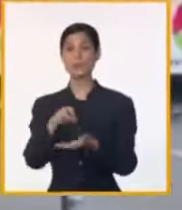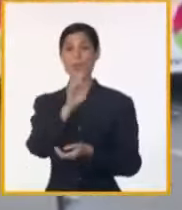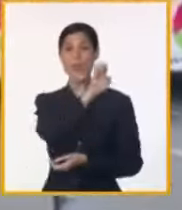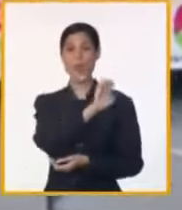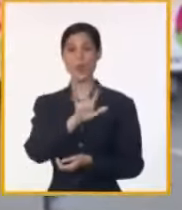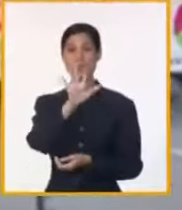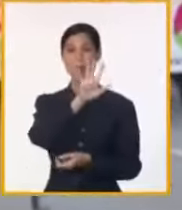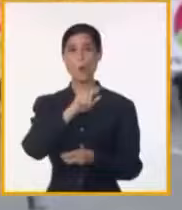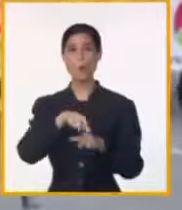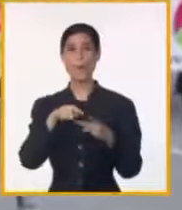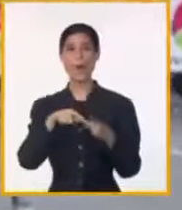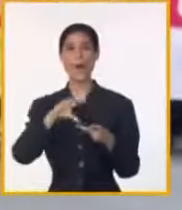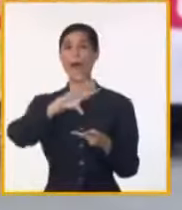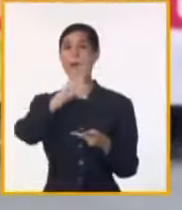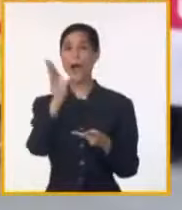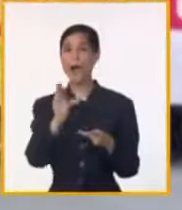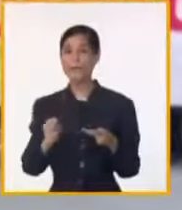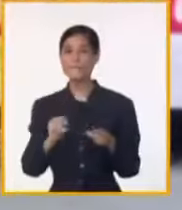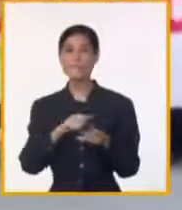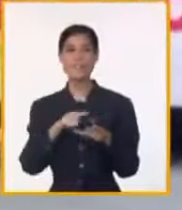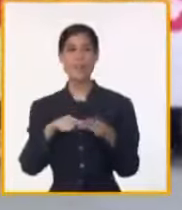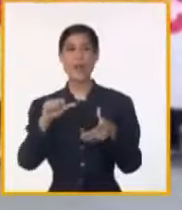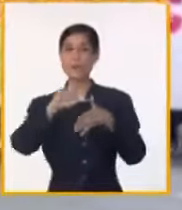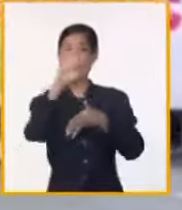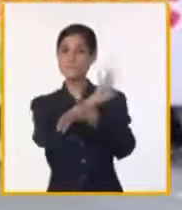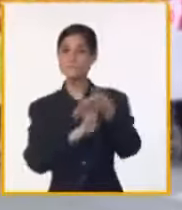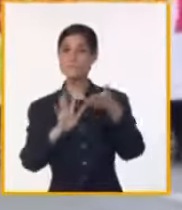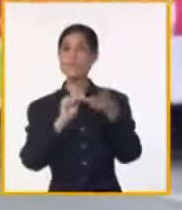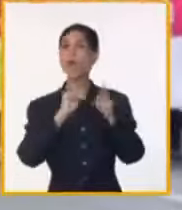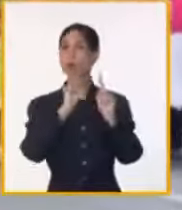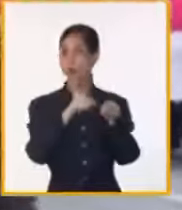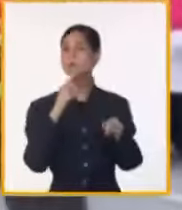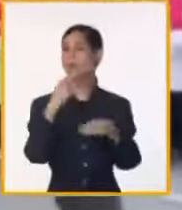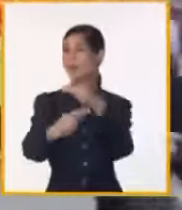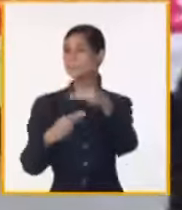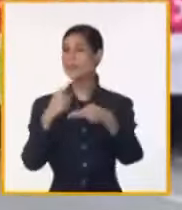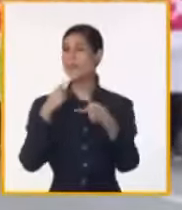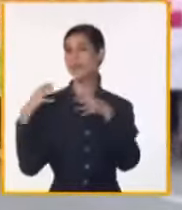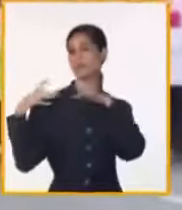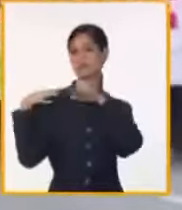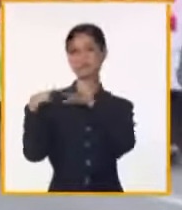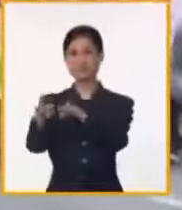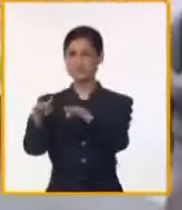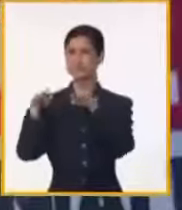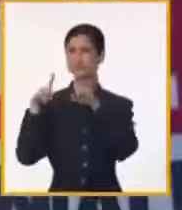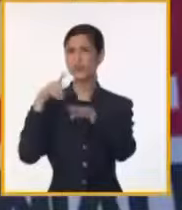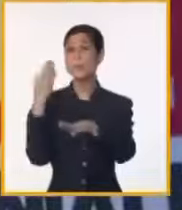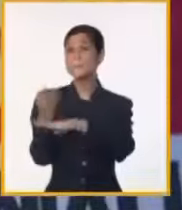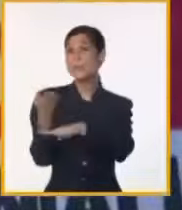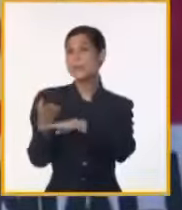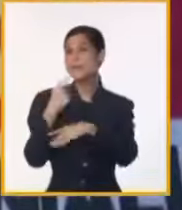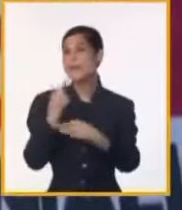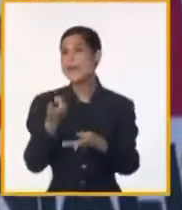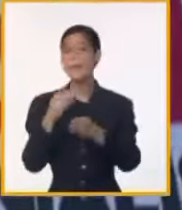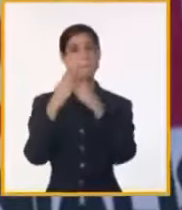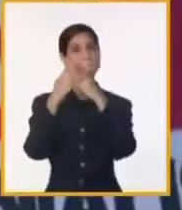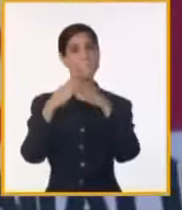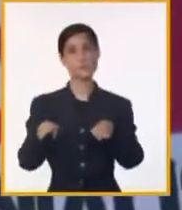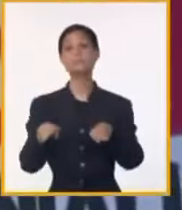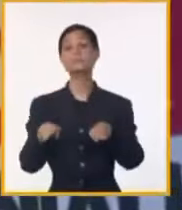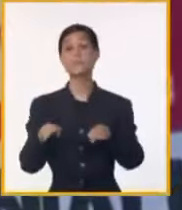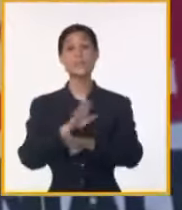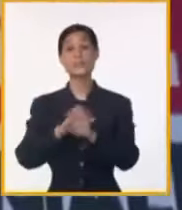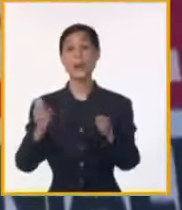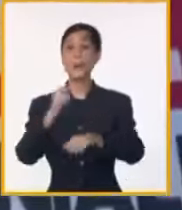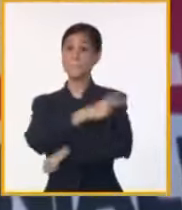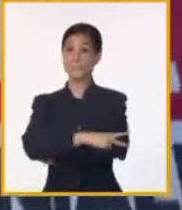África para exigir El Fin Del conflicto que ha costado la vida a casi 42000 personas en gaza en Francia unas 5000